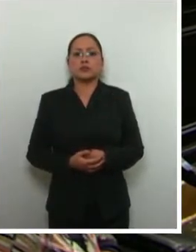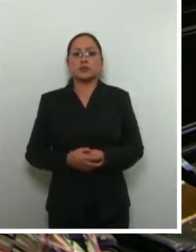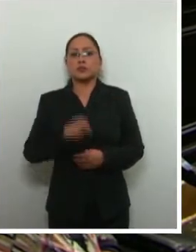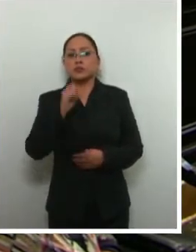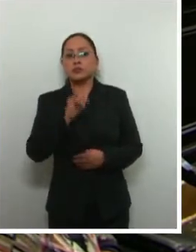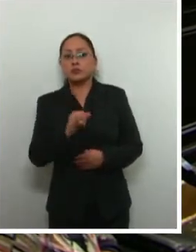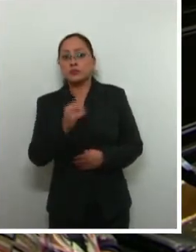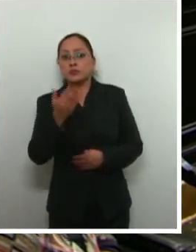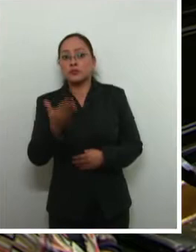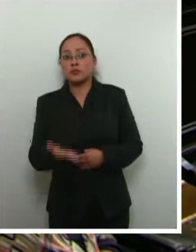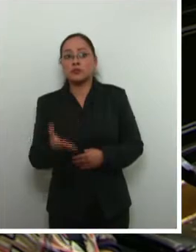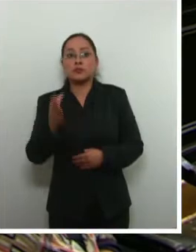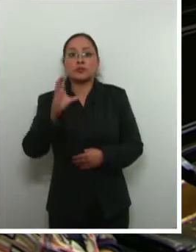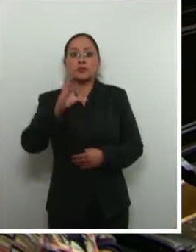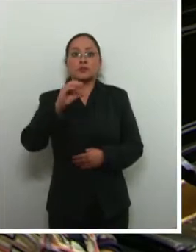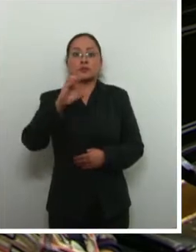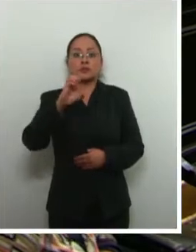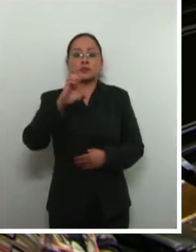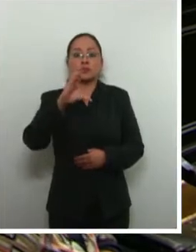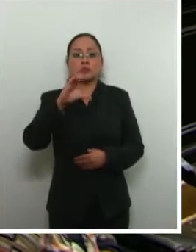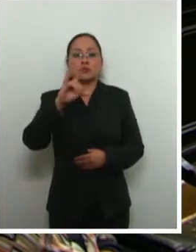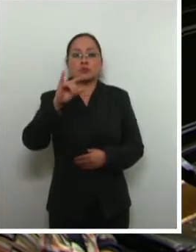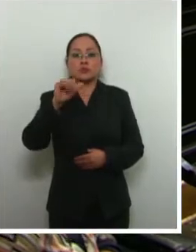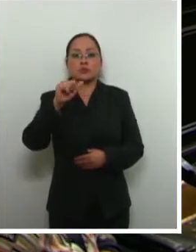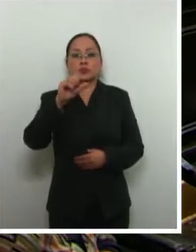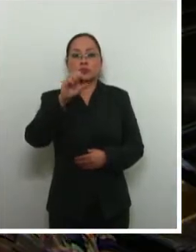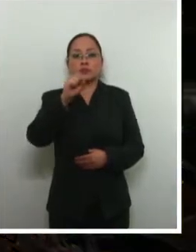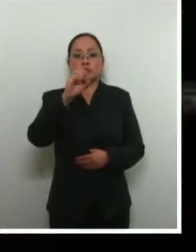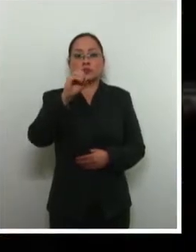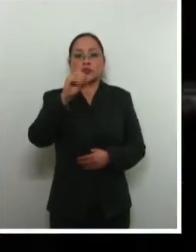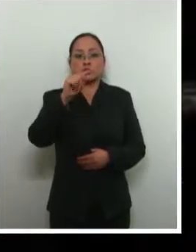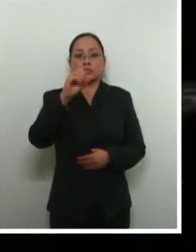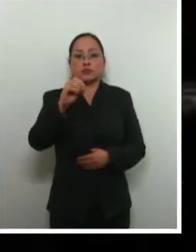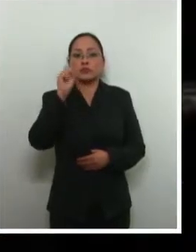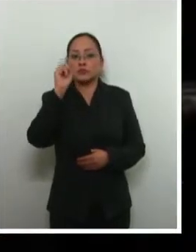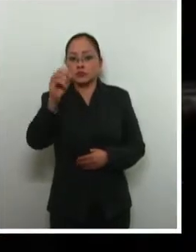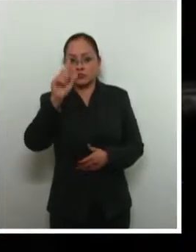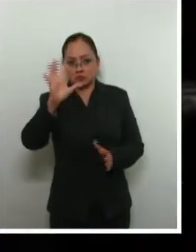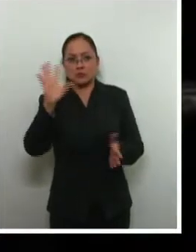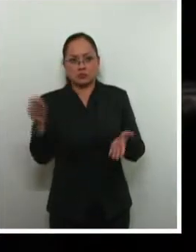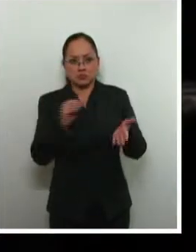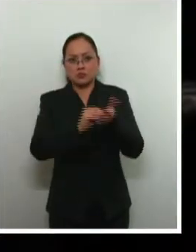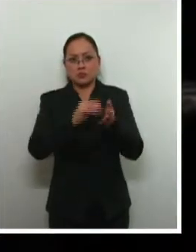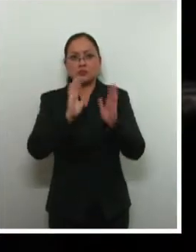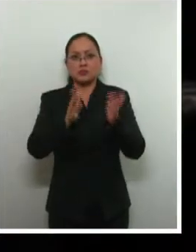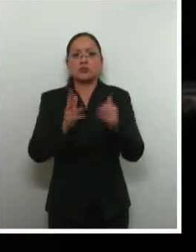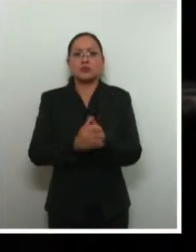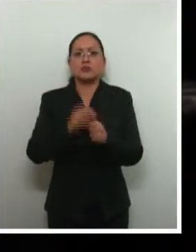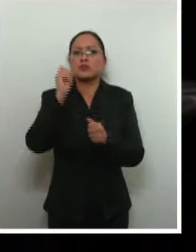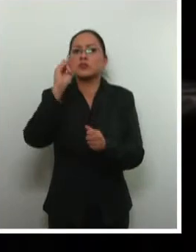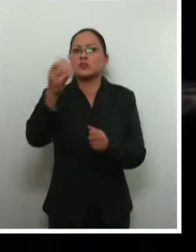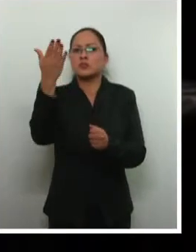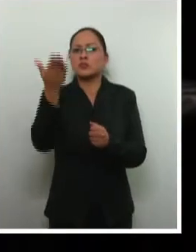Sí, Cecilia Soto a favor, ya se tomó. La diputada de aquí. ¿Sí? A